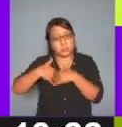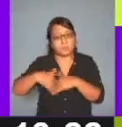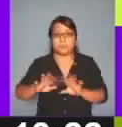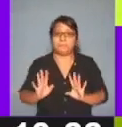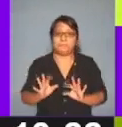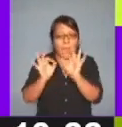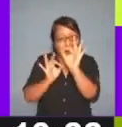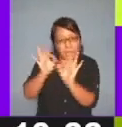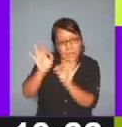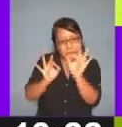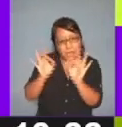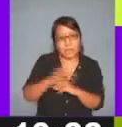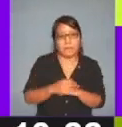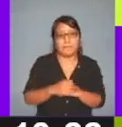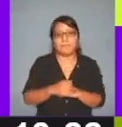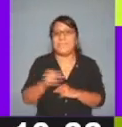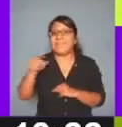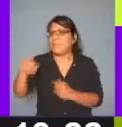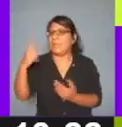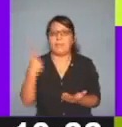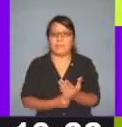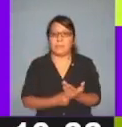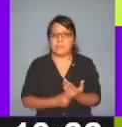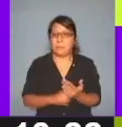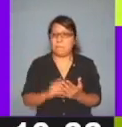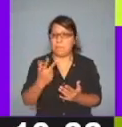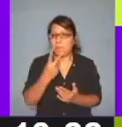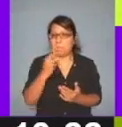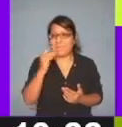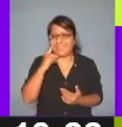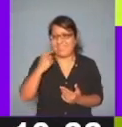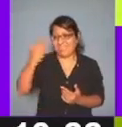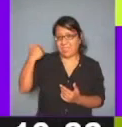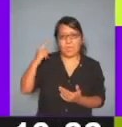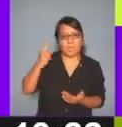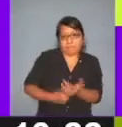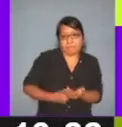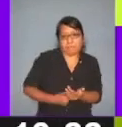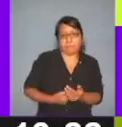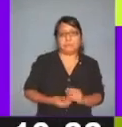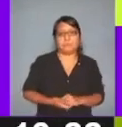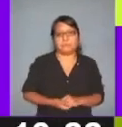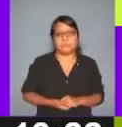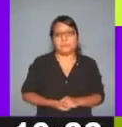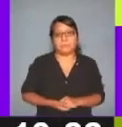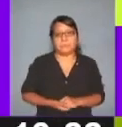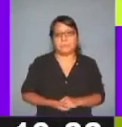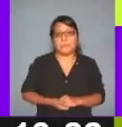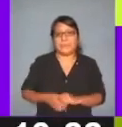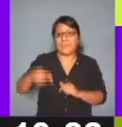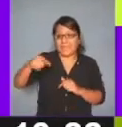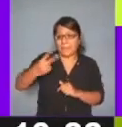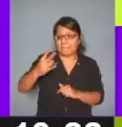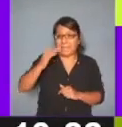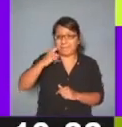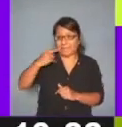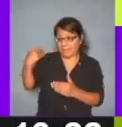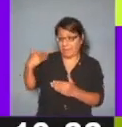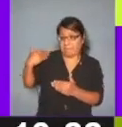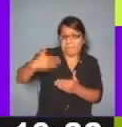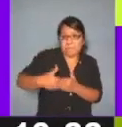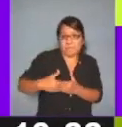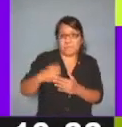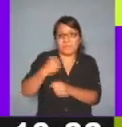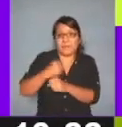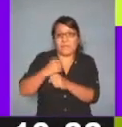digo es una medida que se tomó hace 20 días en estos 20 días hemos venido trabajando junto